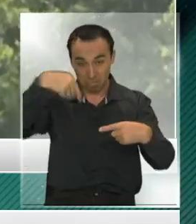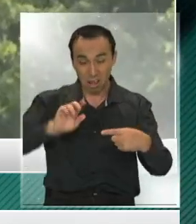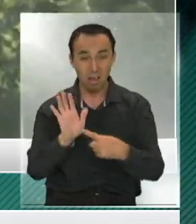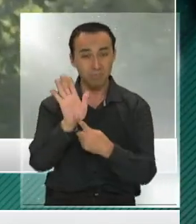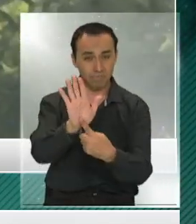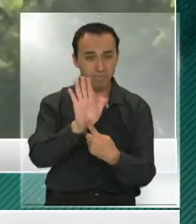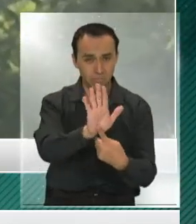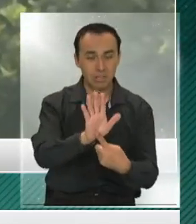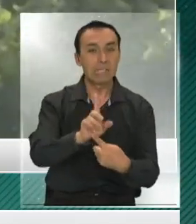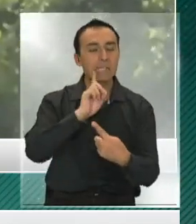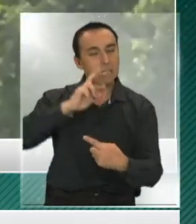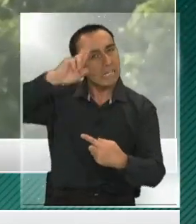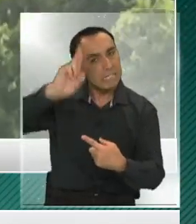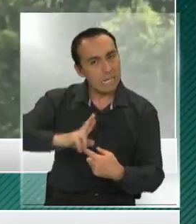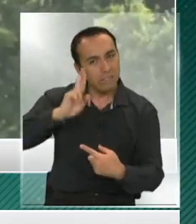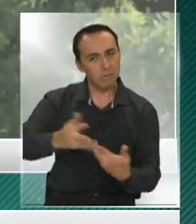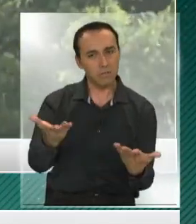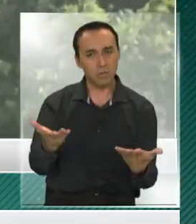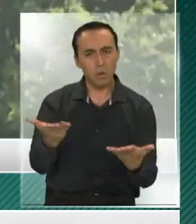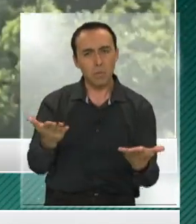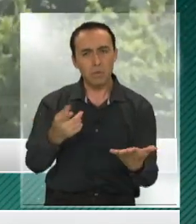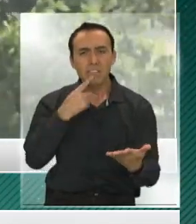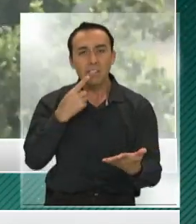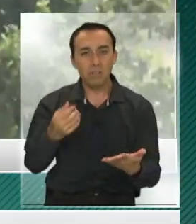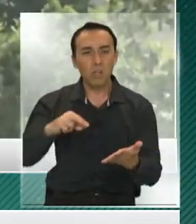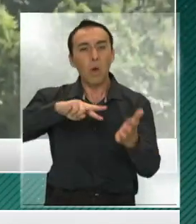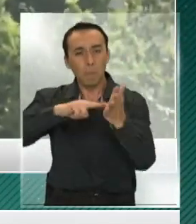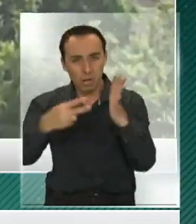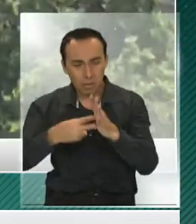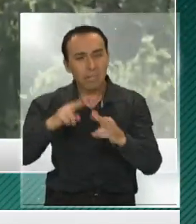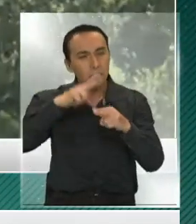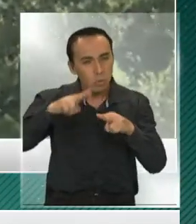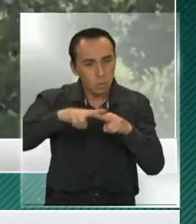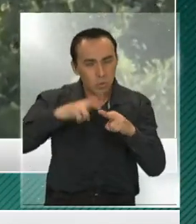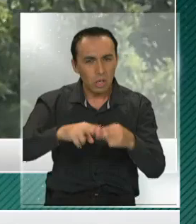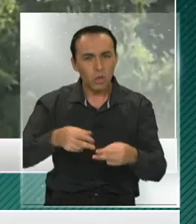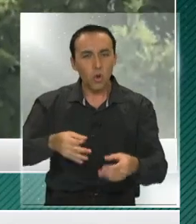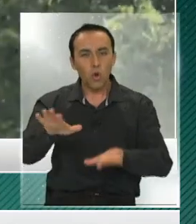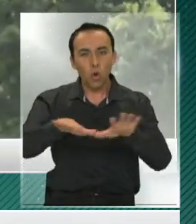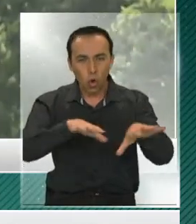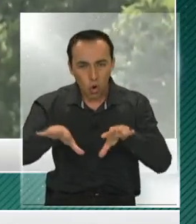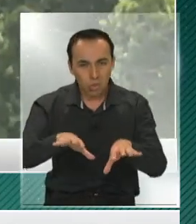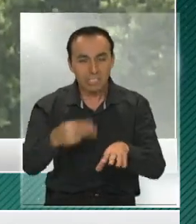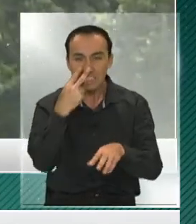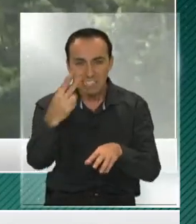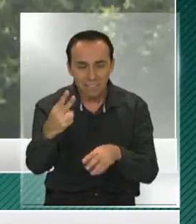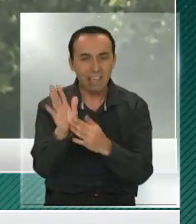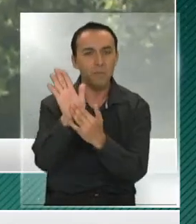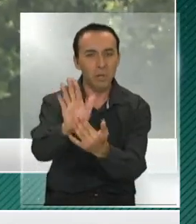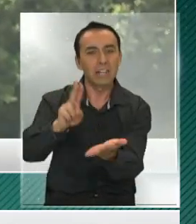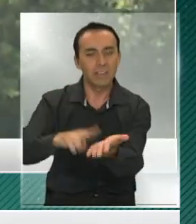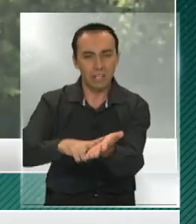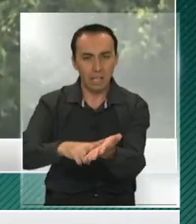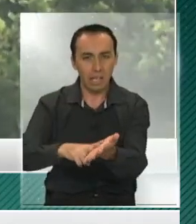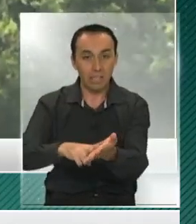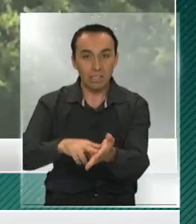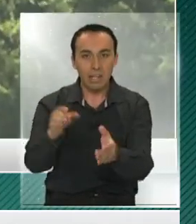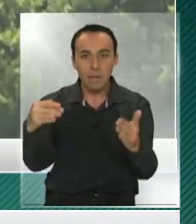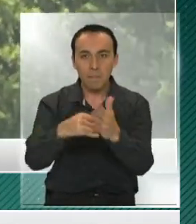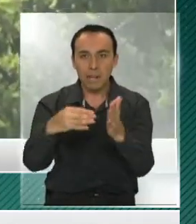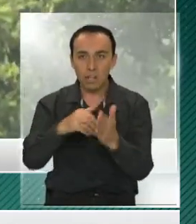tiene mucha razón al decir que las crisis se resuelven con medidas concretas, que es precisamente lo que están esperando todos aquellos que se